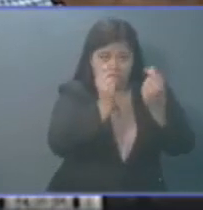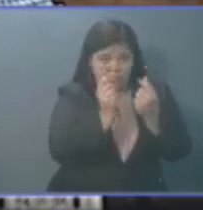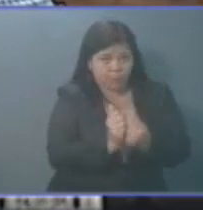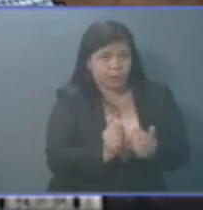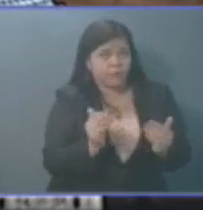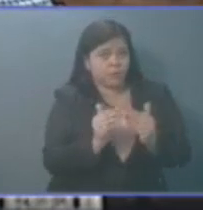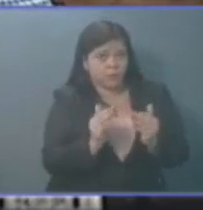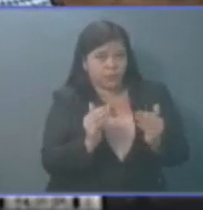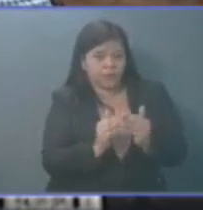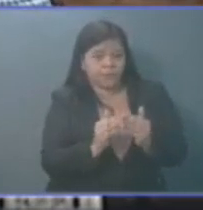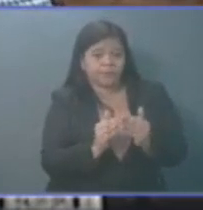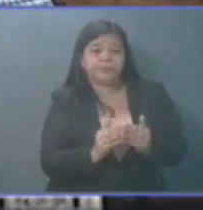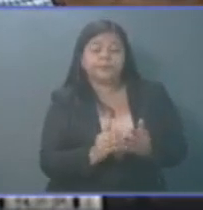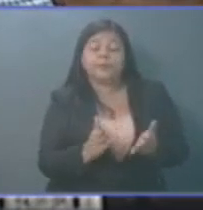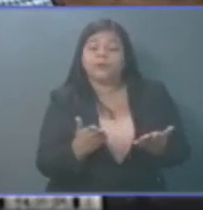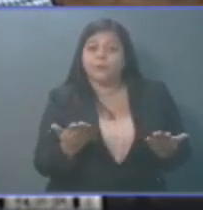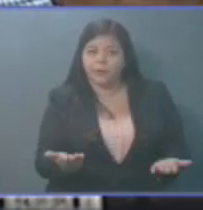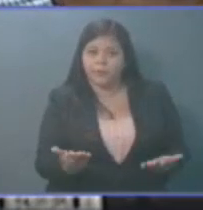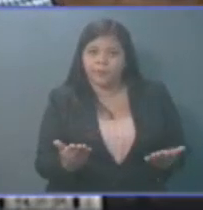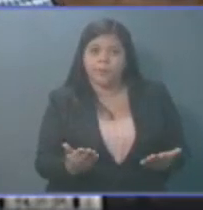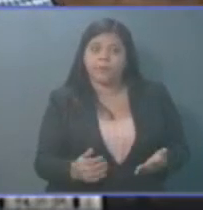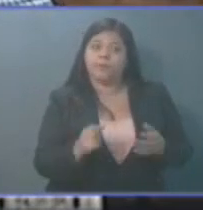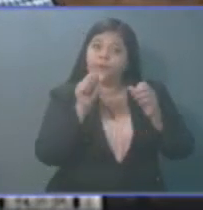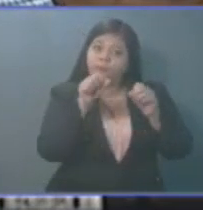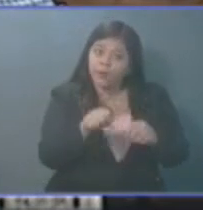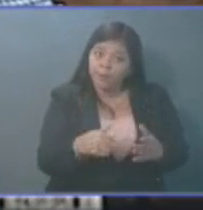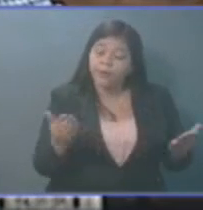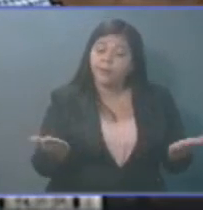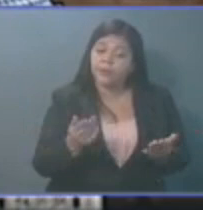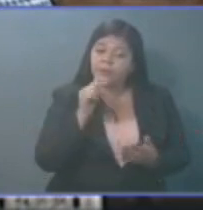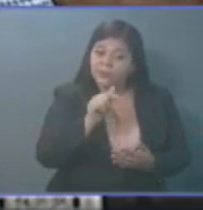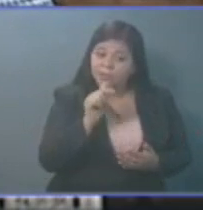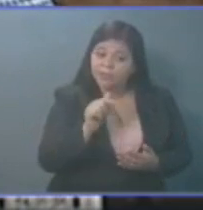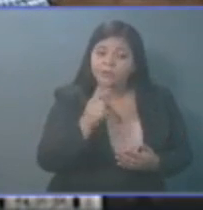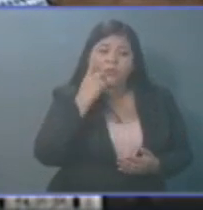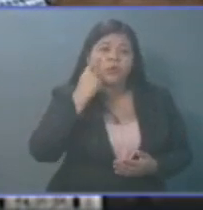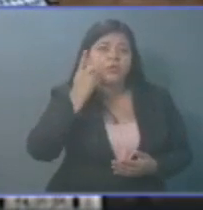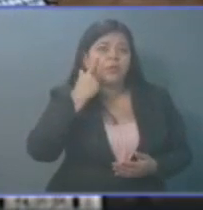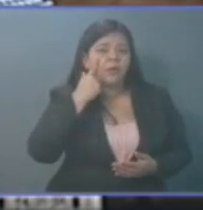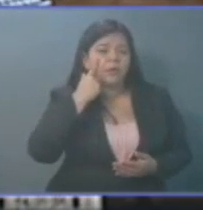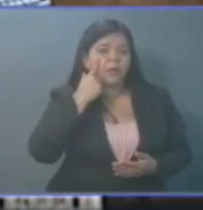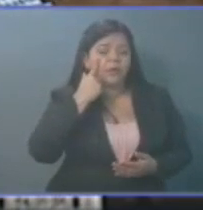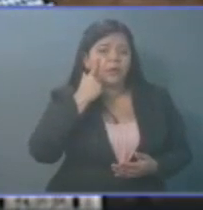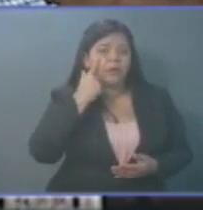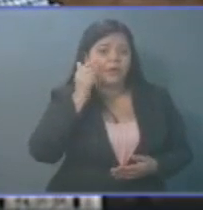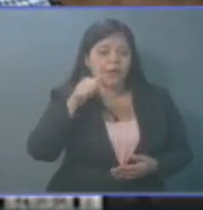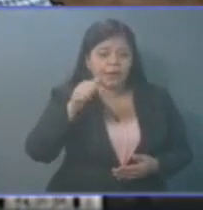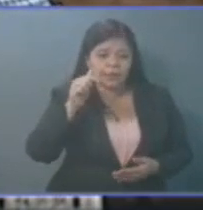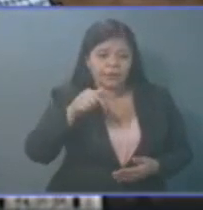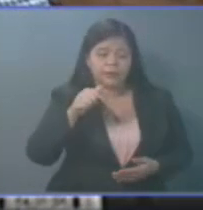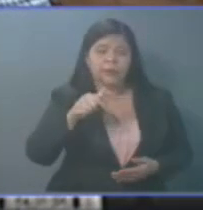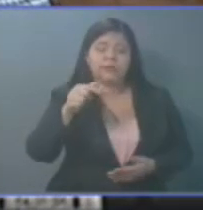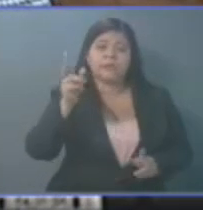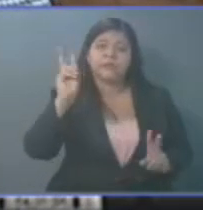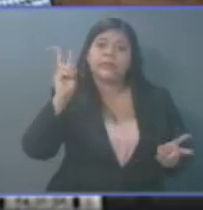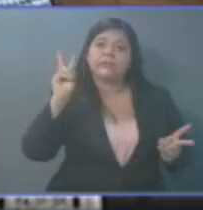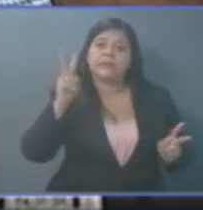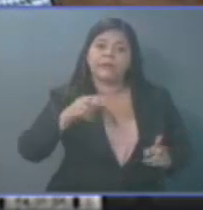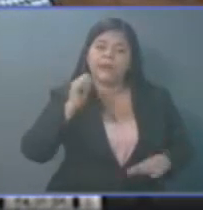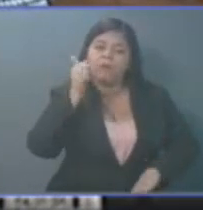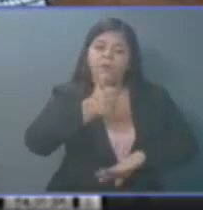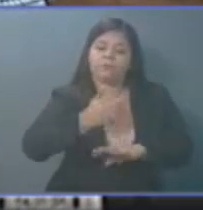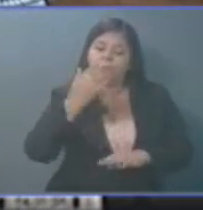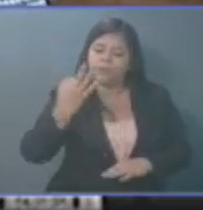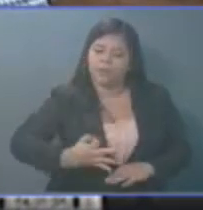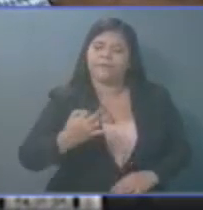el cual para ejercer dichas atribuciones tendrá su domicilio en la ciudad de San